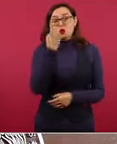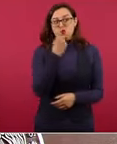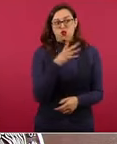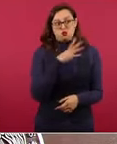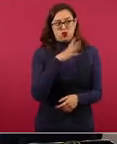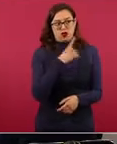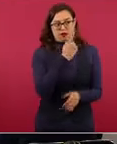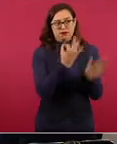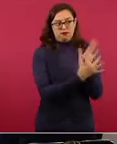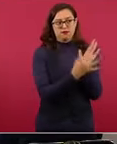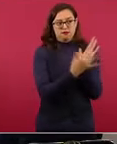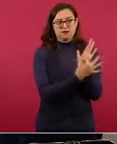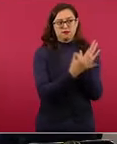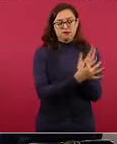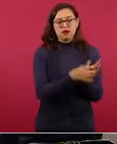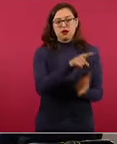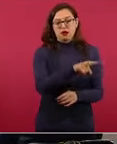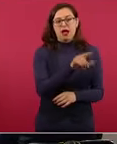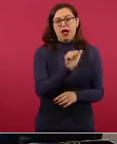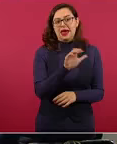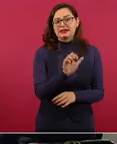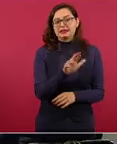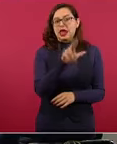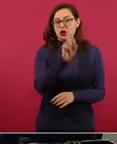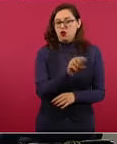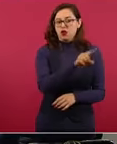todos en el presidente muchas gracias